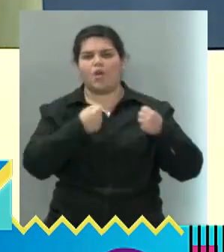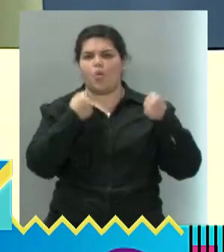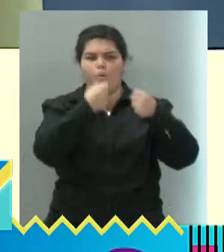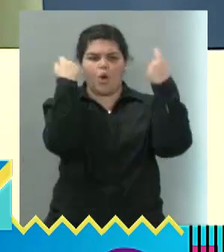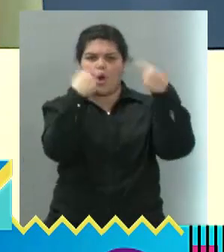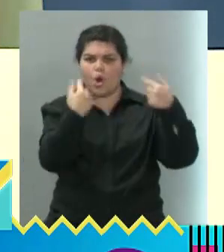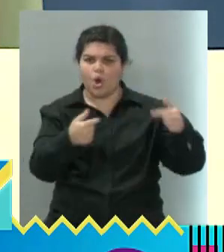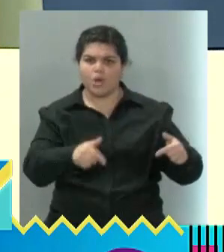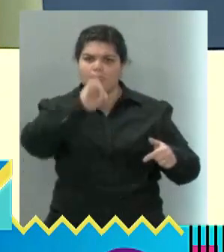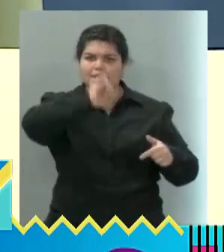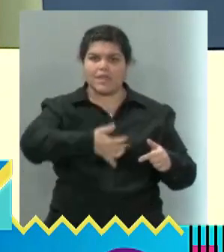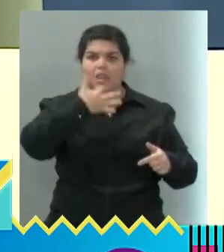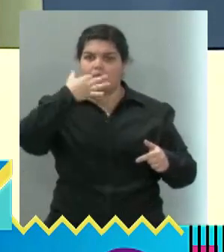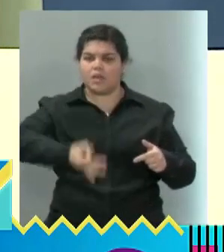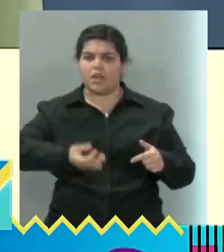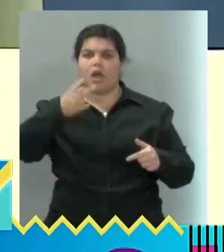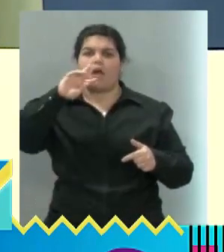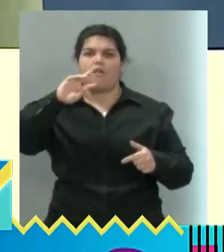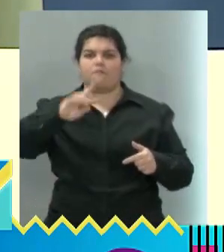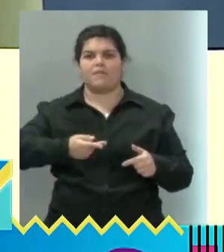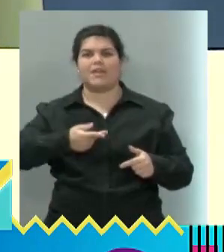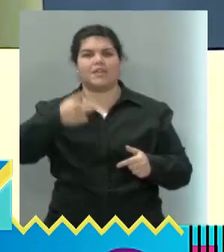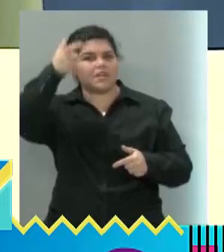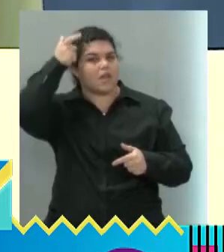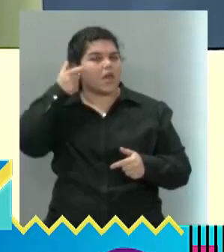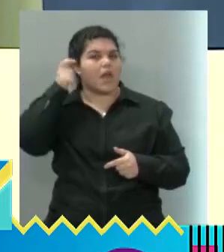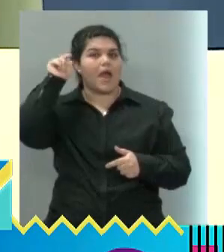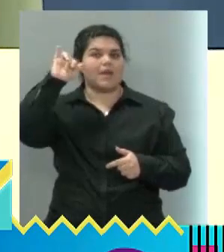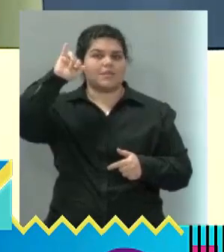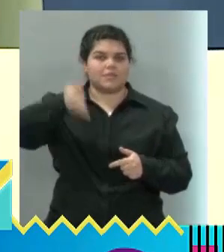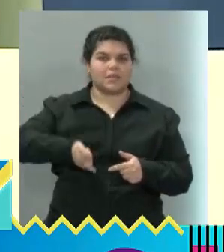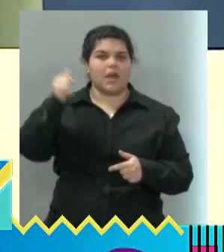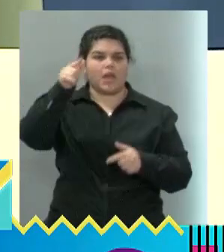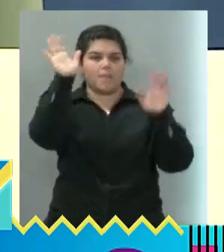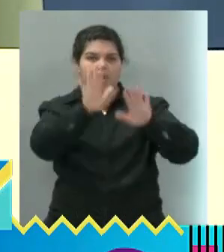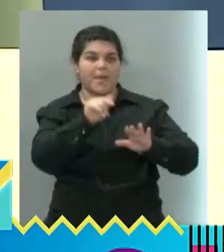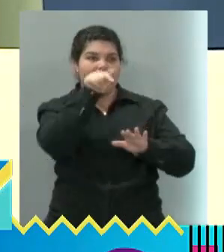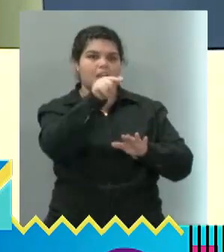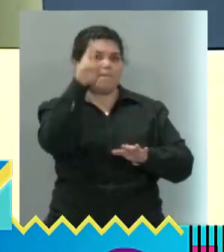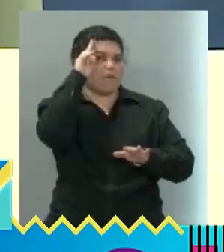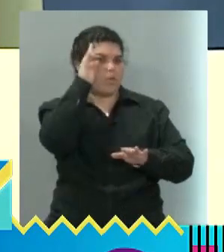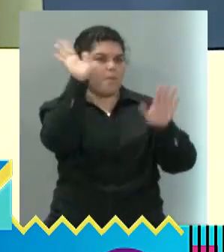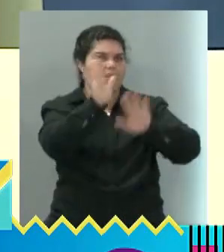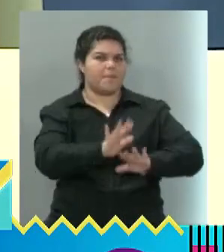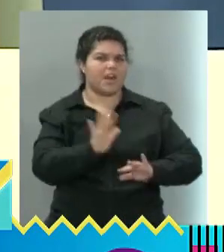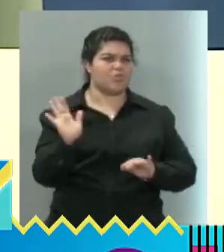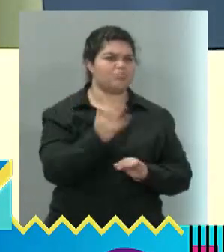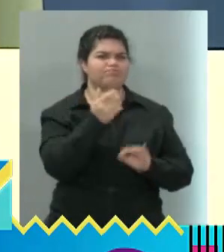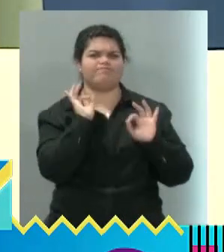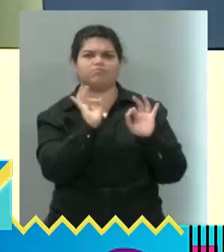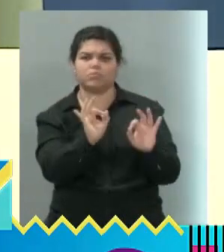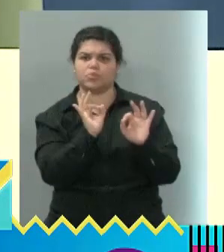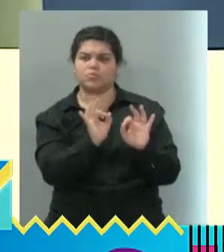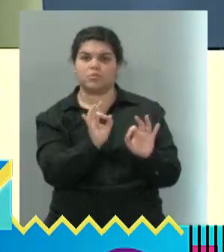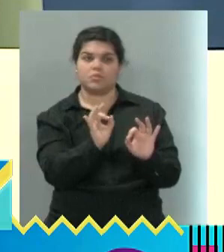un virrey que realmente en ese momento había marcado la diferencia porque había logrado organizar ahí la reacción, y entonces, como un